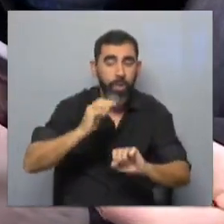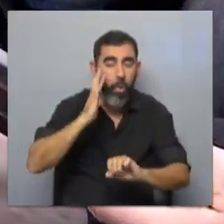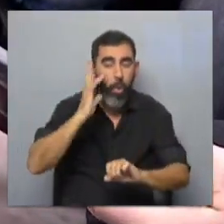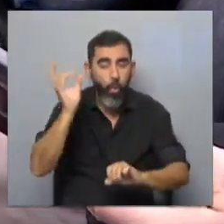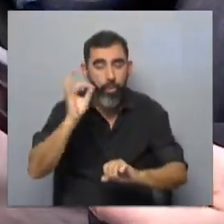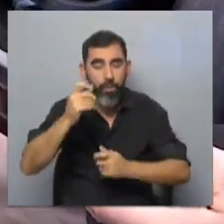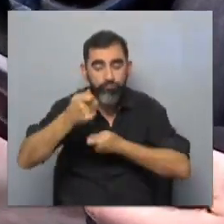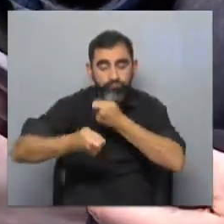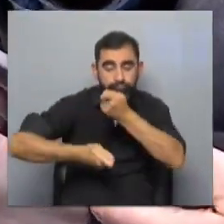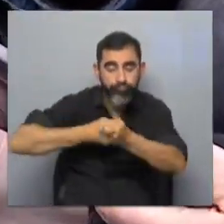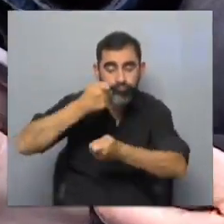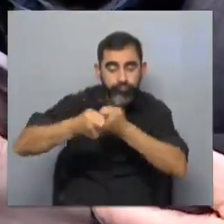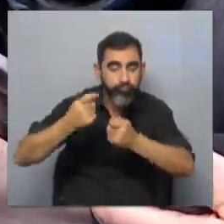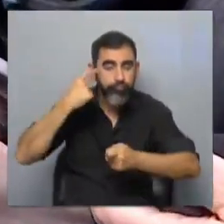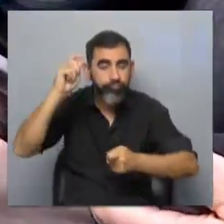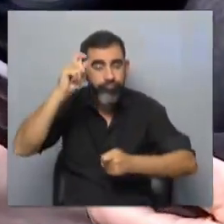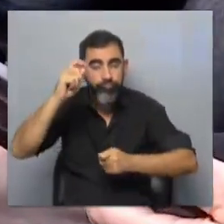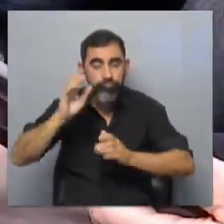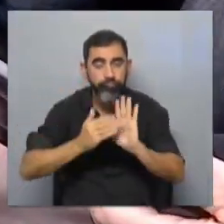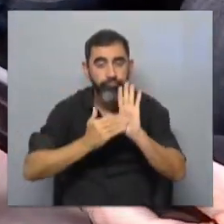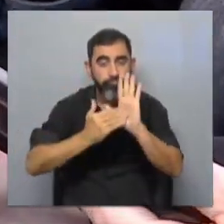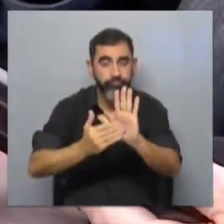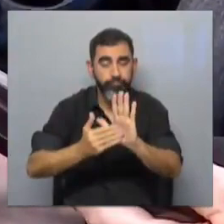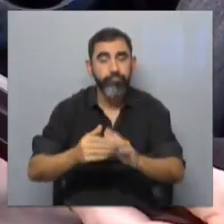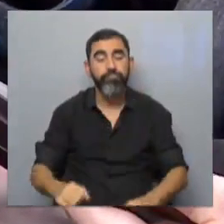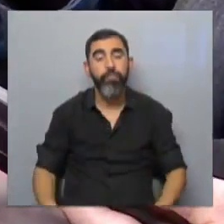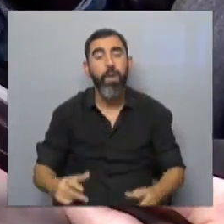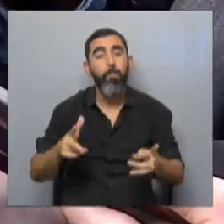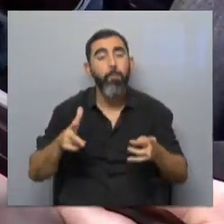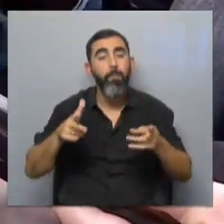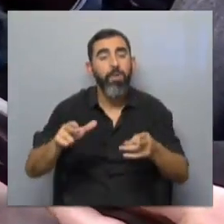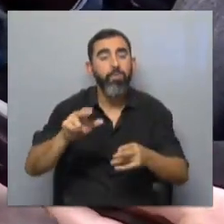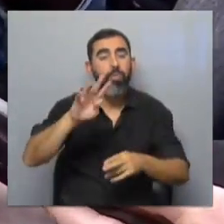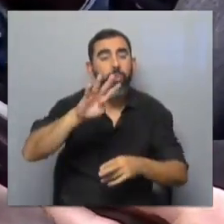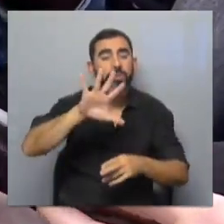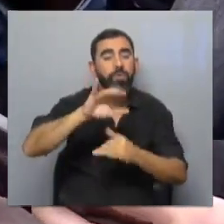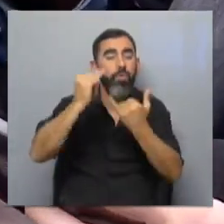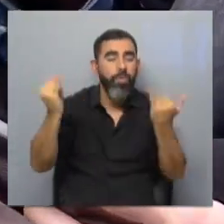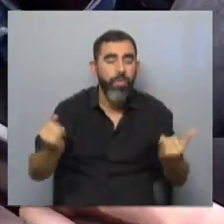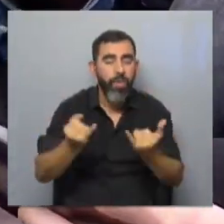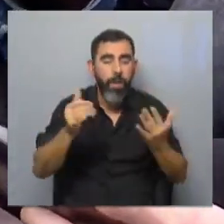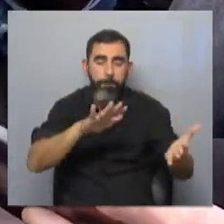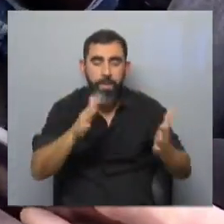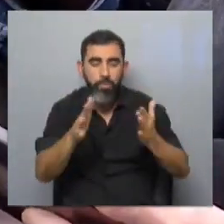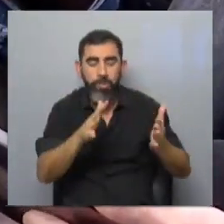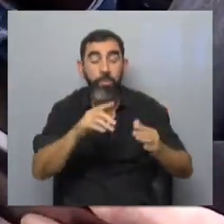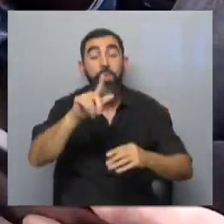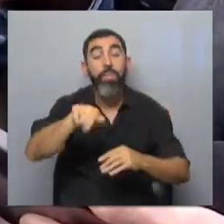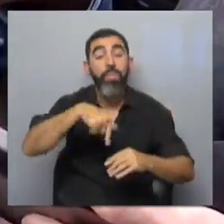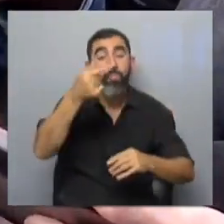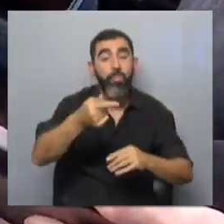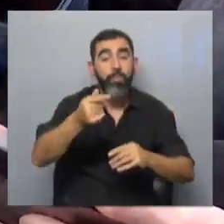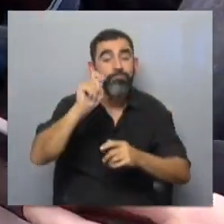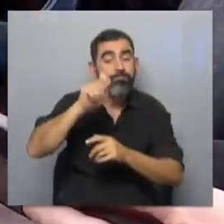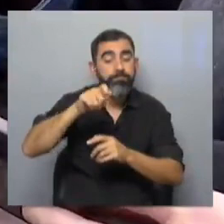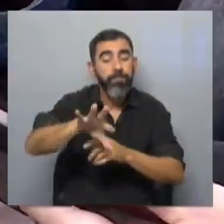de construir presentando ideas. Vamos a dar un plazo de unos 45 días y después de eso vendrá el periodo de